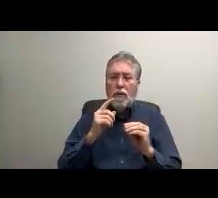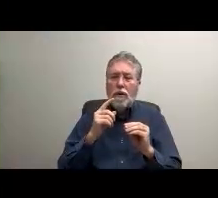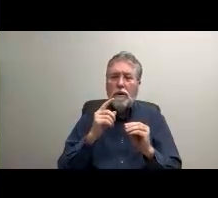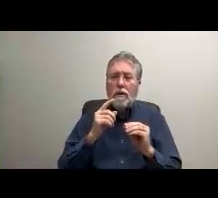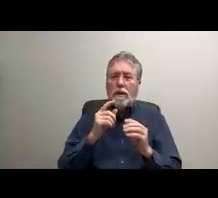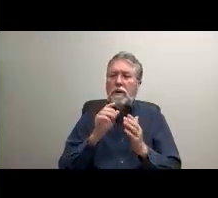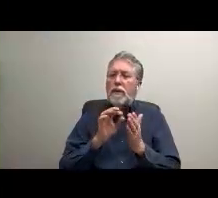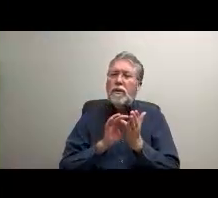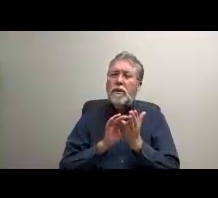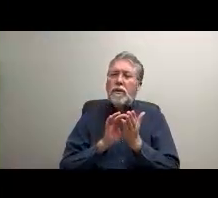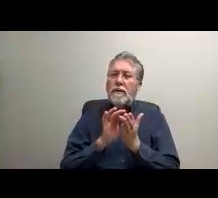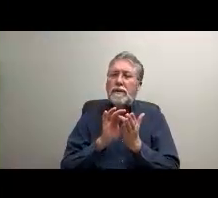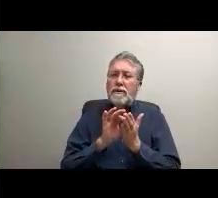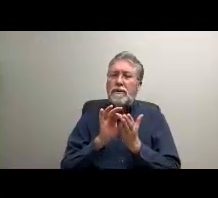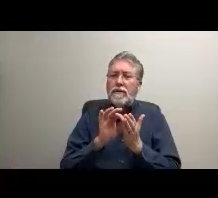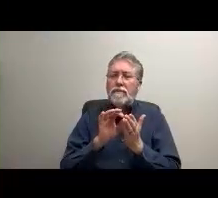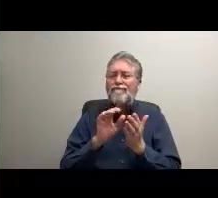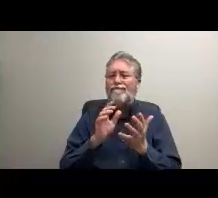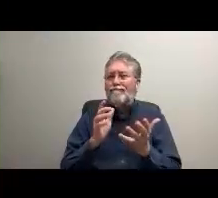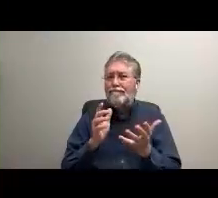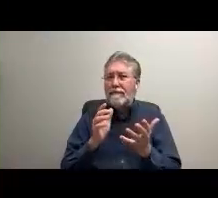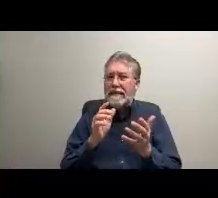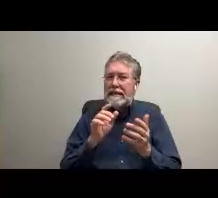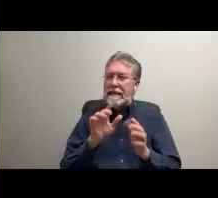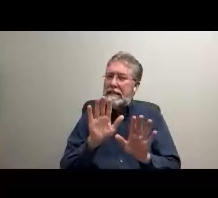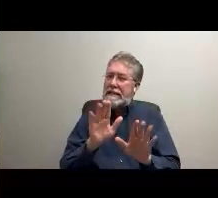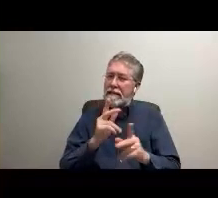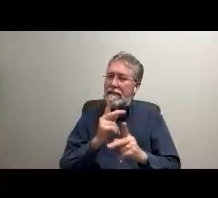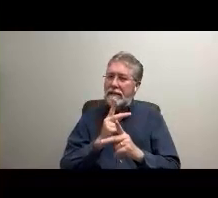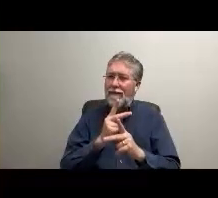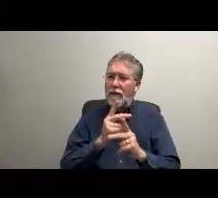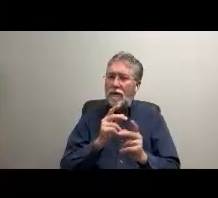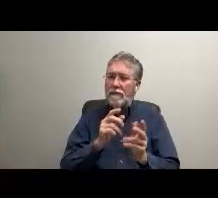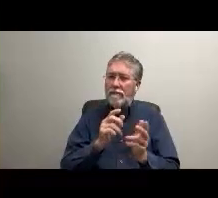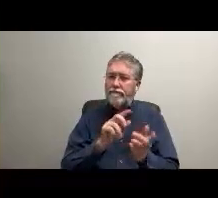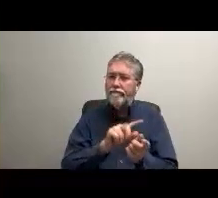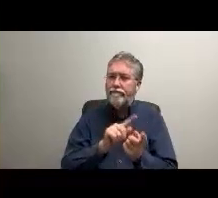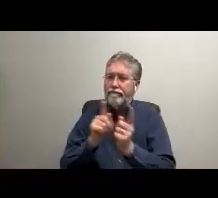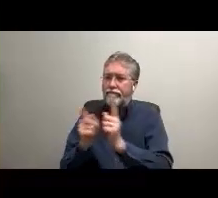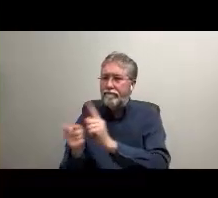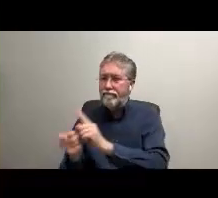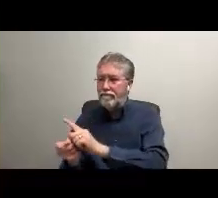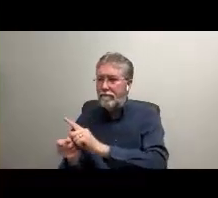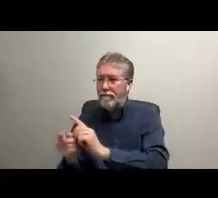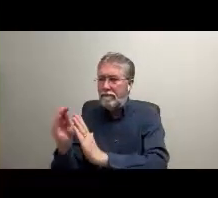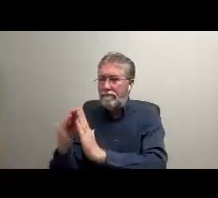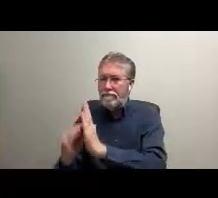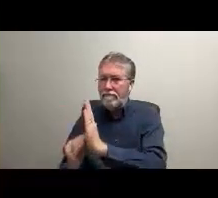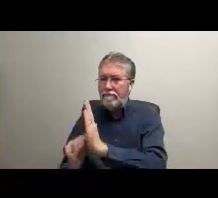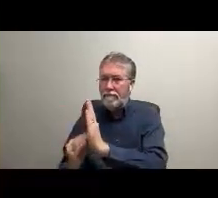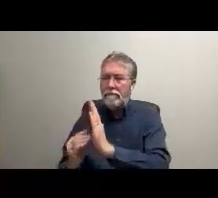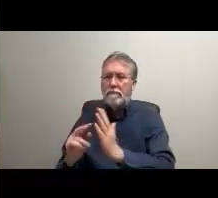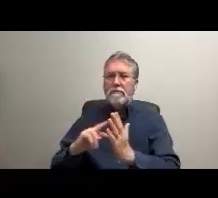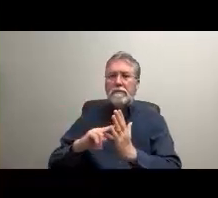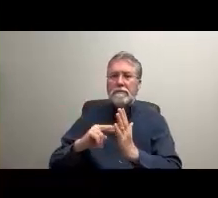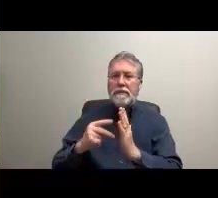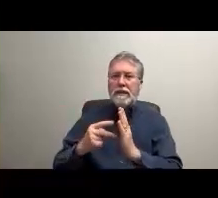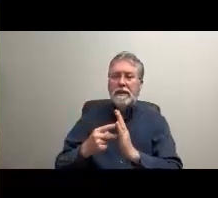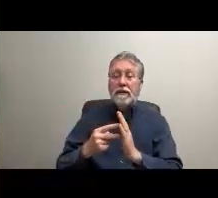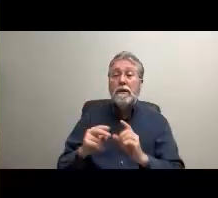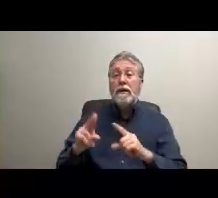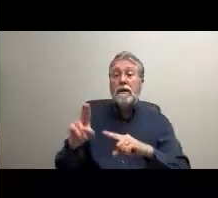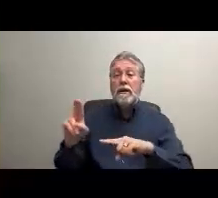se reúne en el punto. Y al menos en las Islas Vírgenes de Estados Unidos, la encuesta sobre la